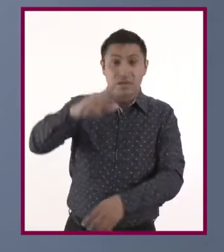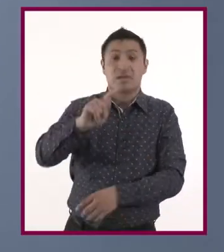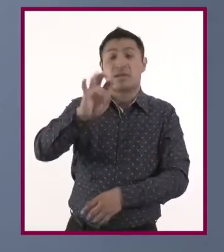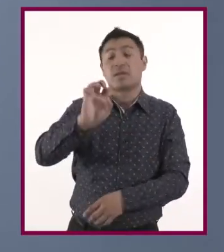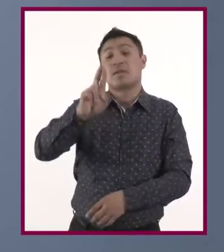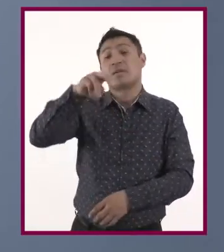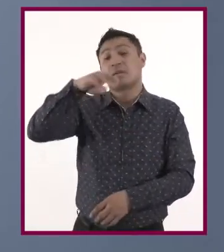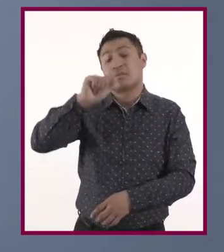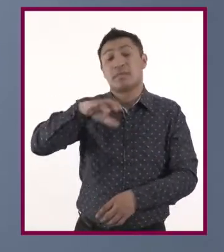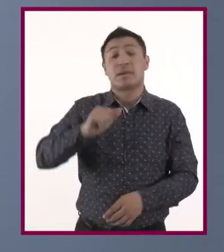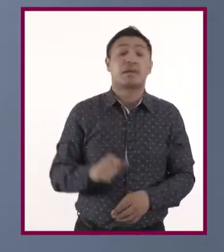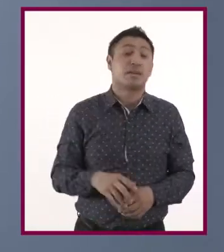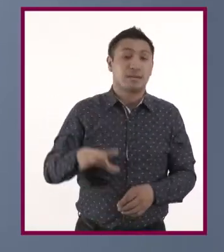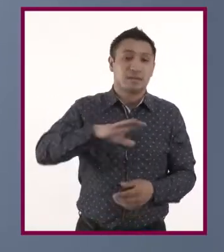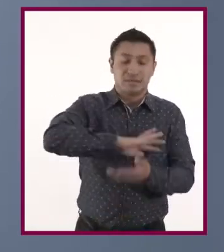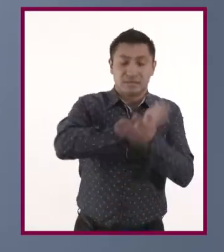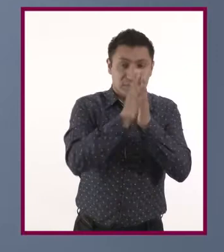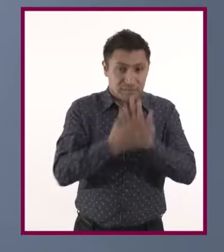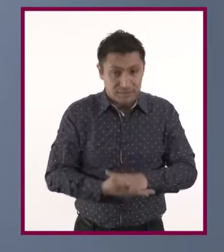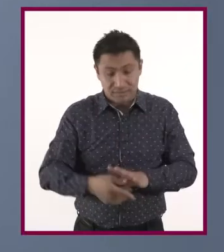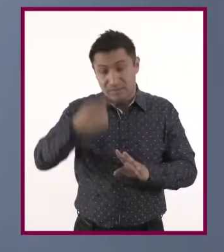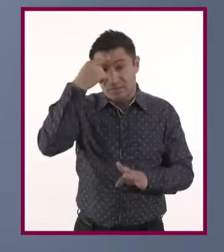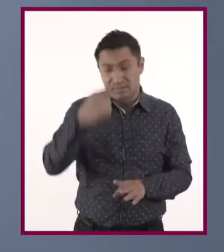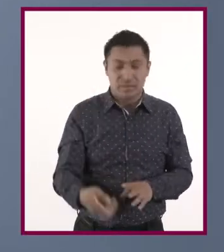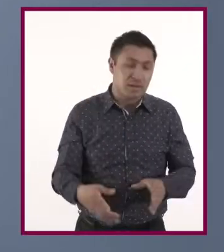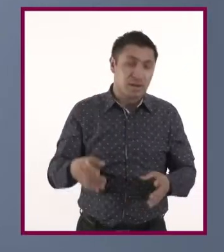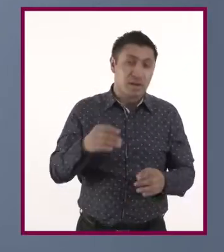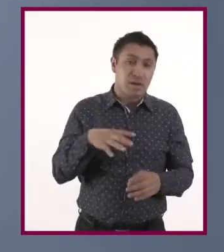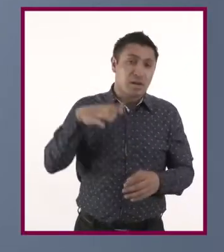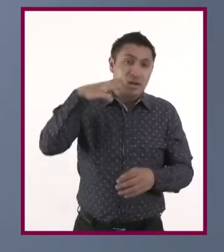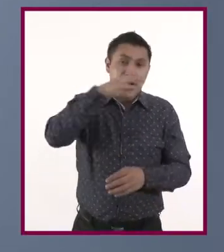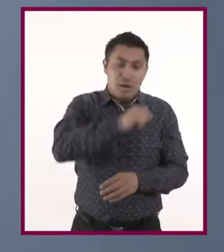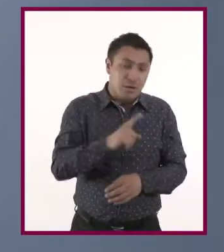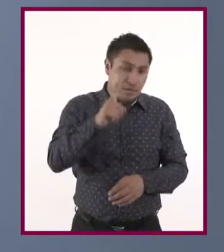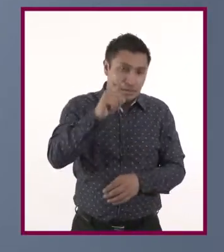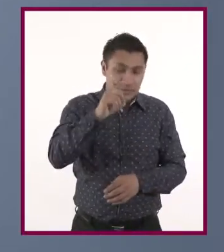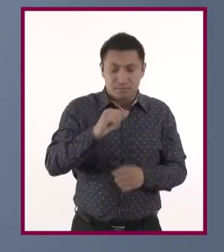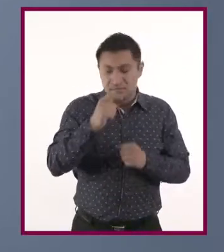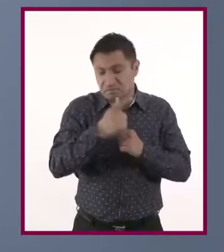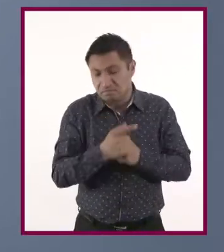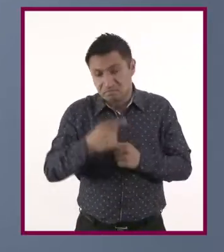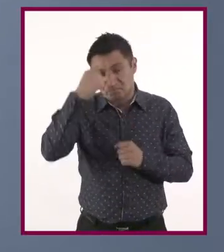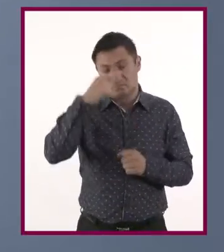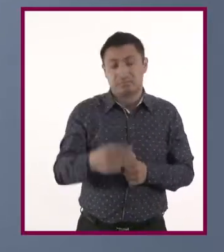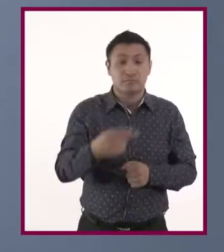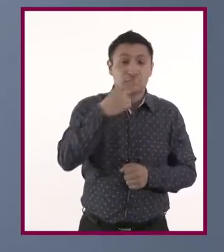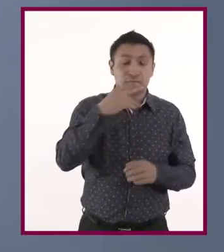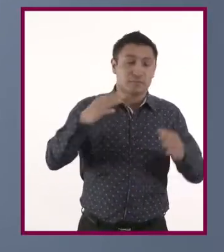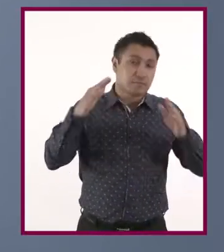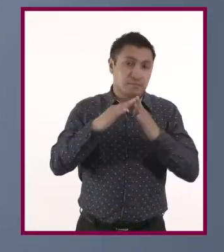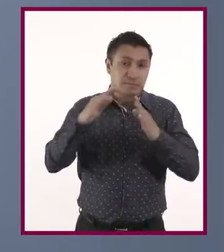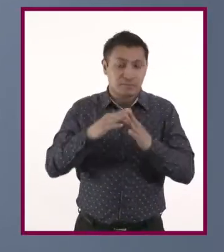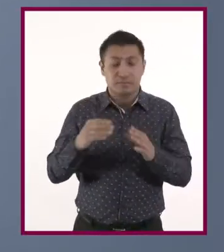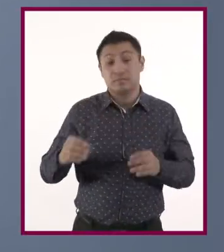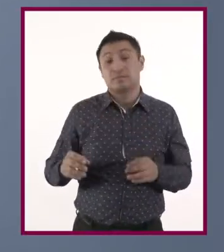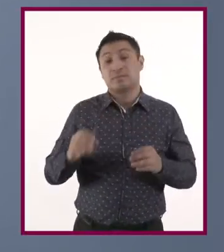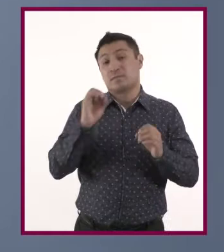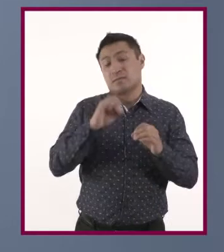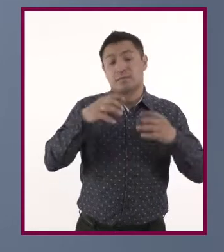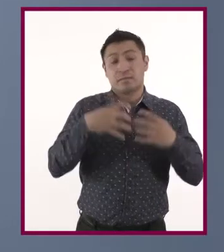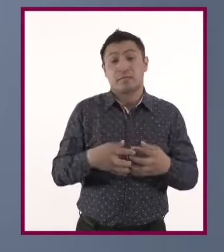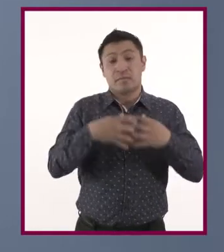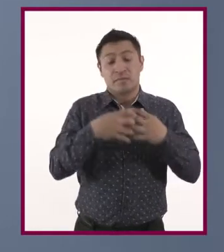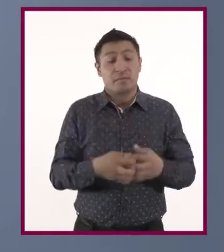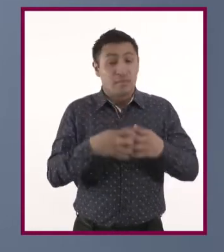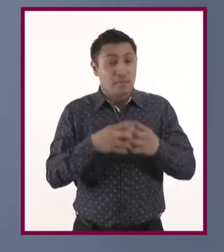energía solar y la convierte en térmica para poder calentar un fluido y usarlo como agua caliente para uso doméstico, residencial o